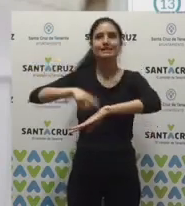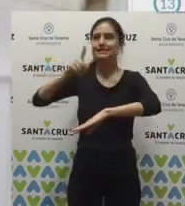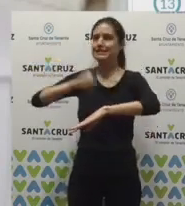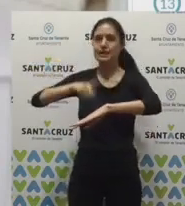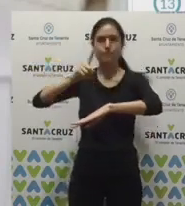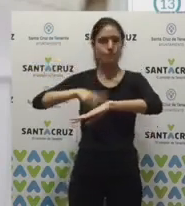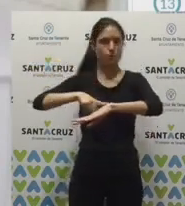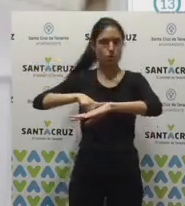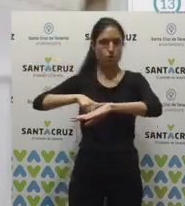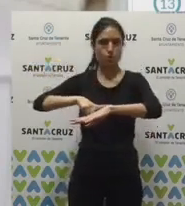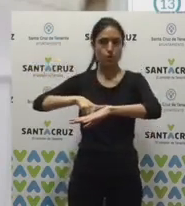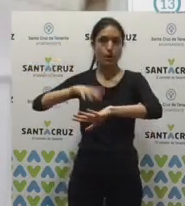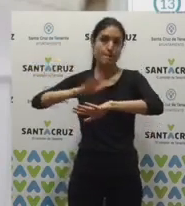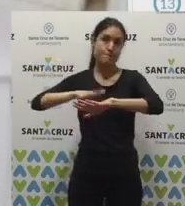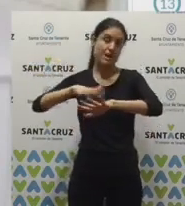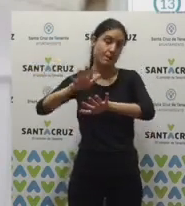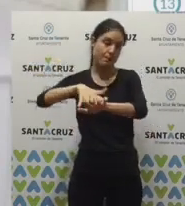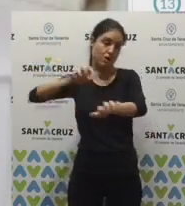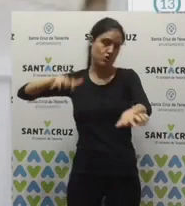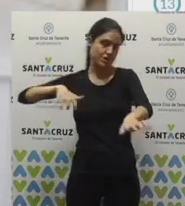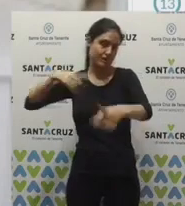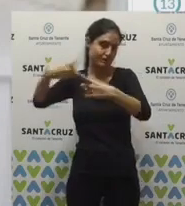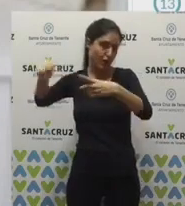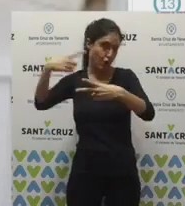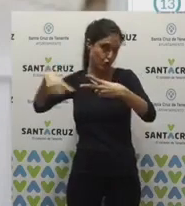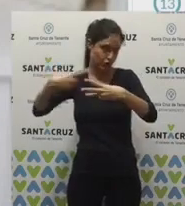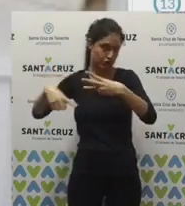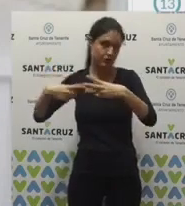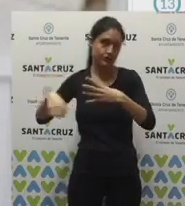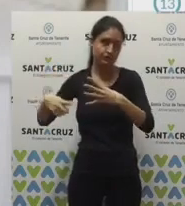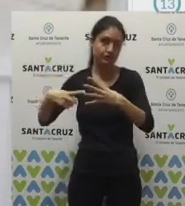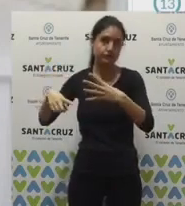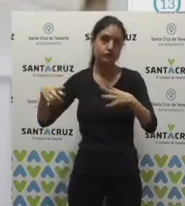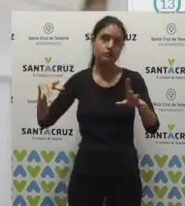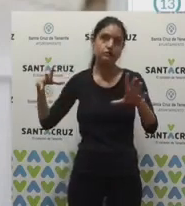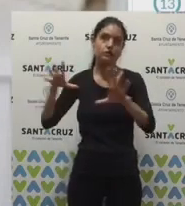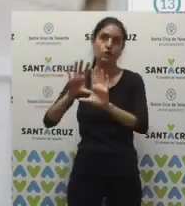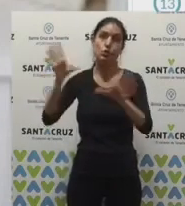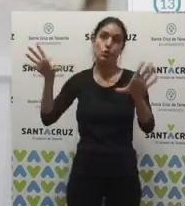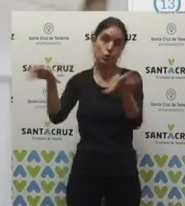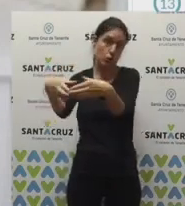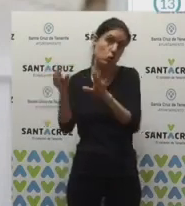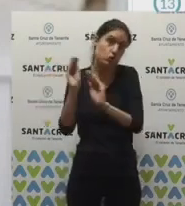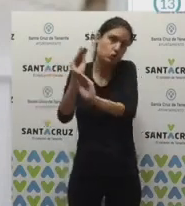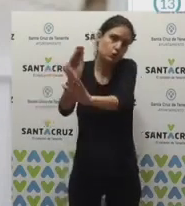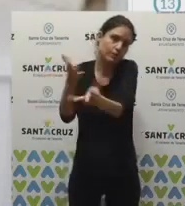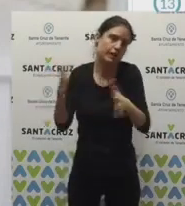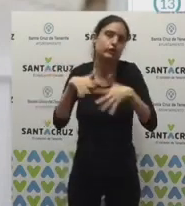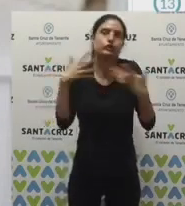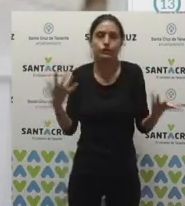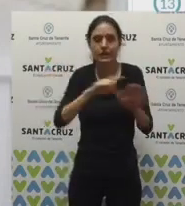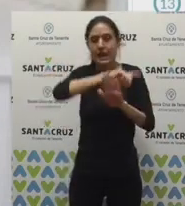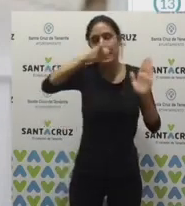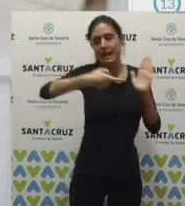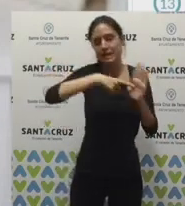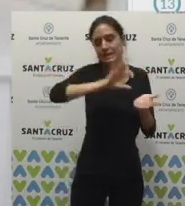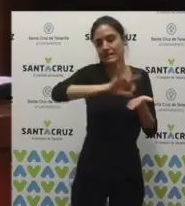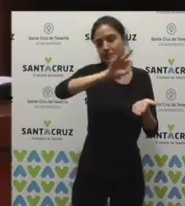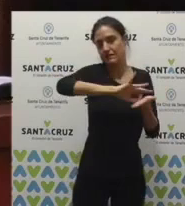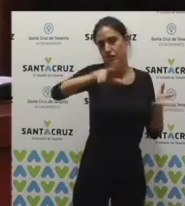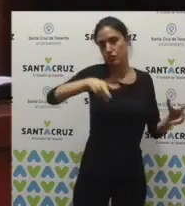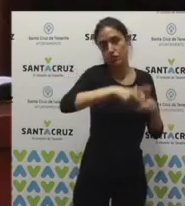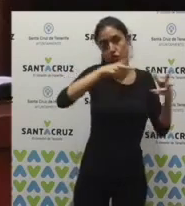grupo para la mayoría de las cuestiones y como ejemplo pues de no impulsar la nueva ley de servicios sociales en tantísimos años de